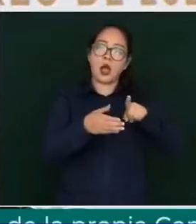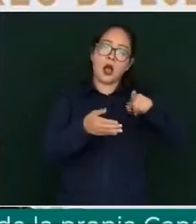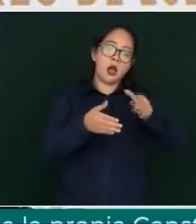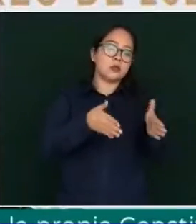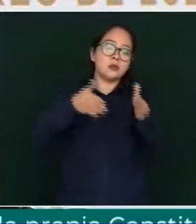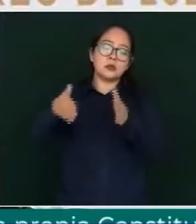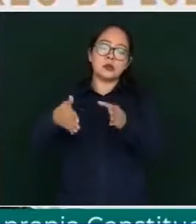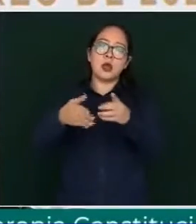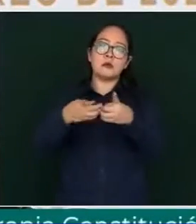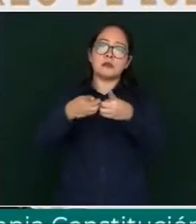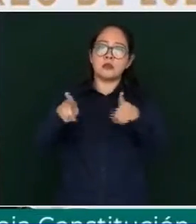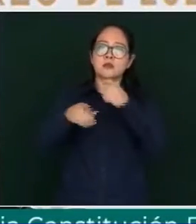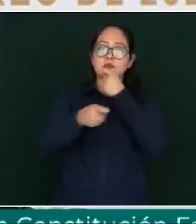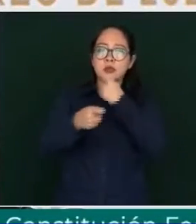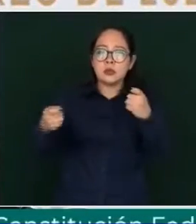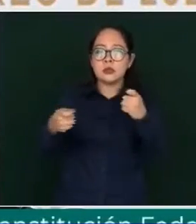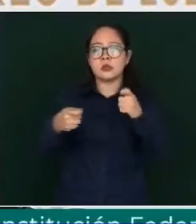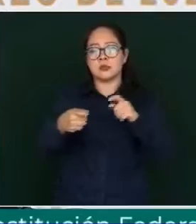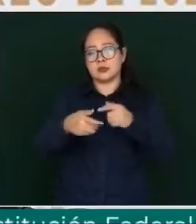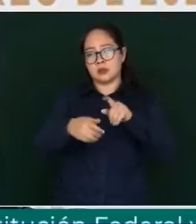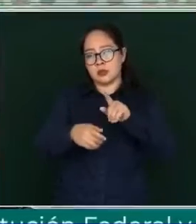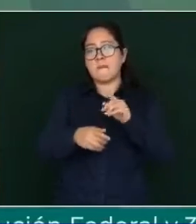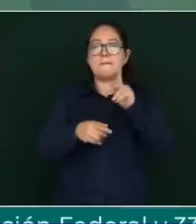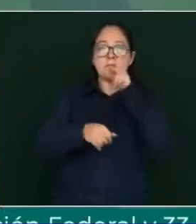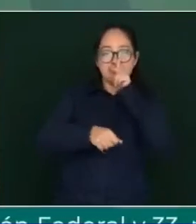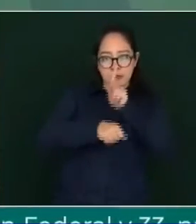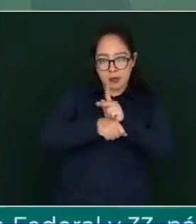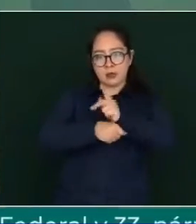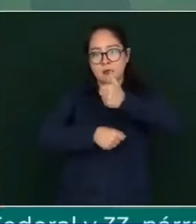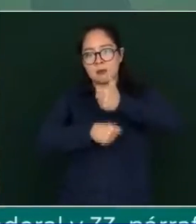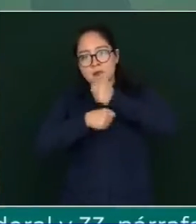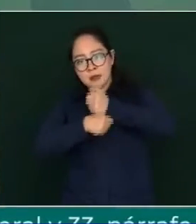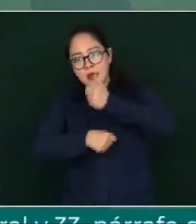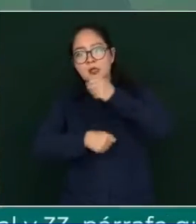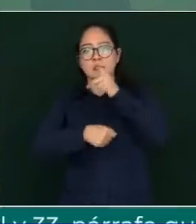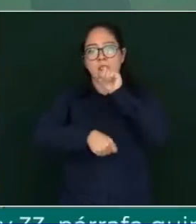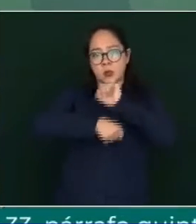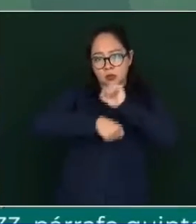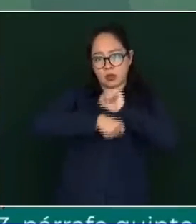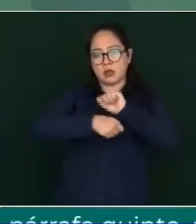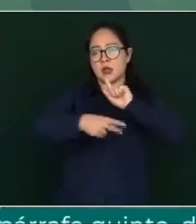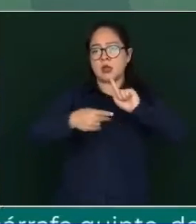desarrollo infantil, la primaria, la secundaria,